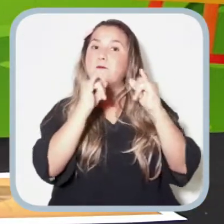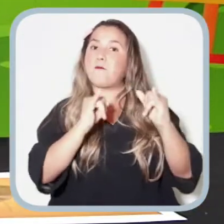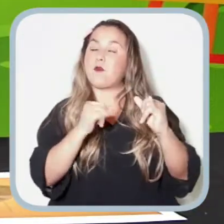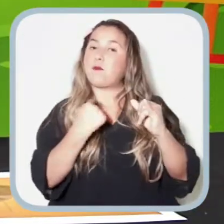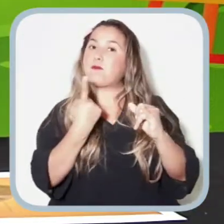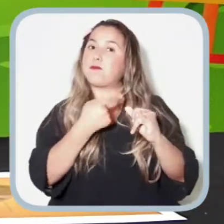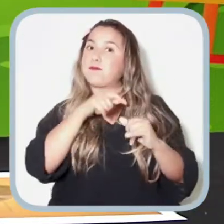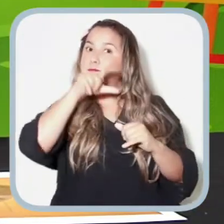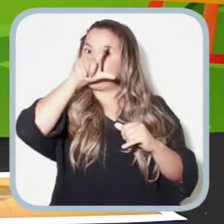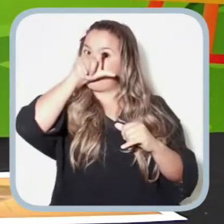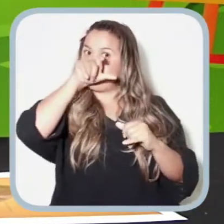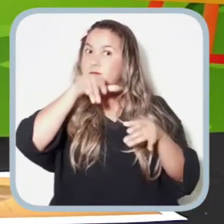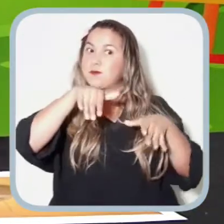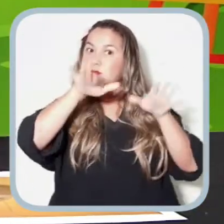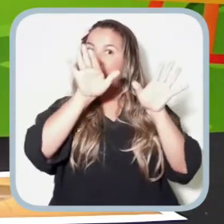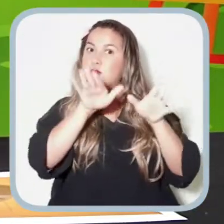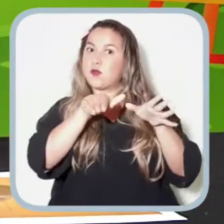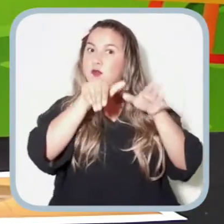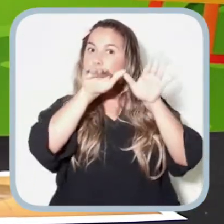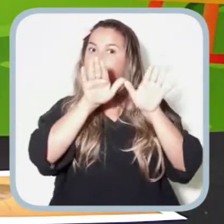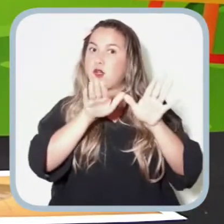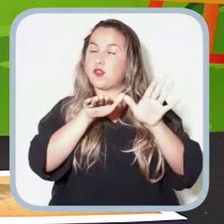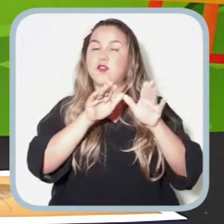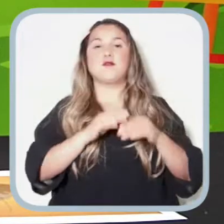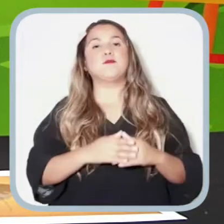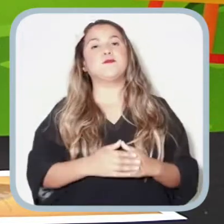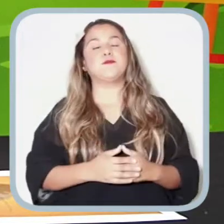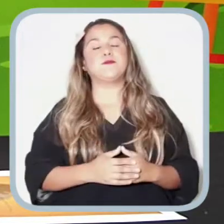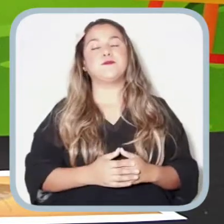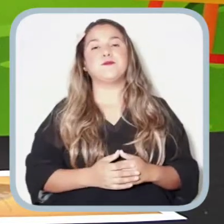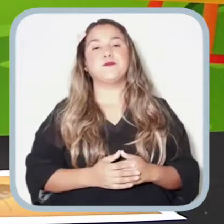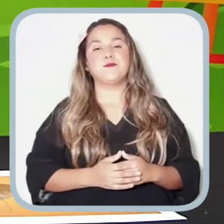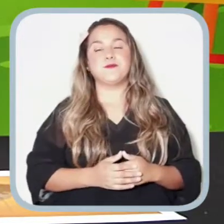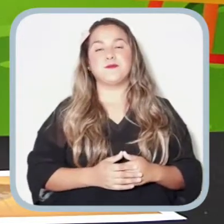vamos a dejar por acá bueno